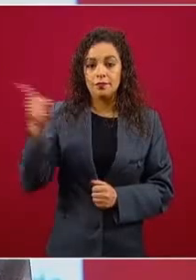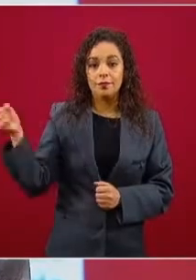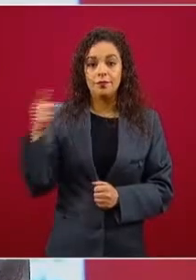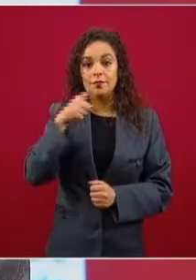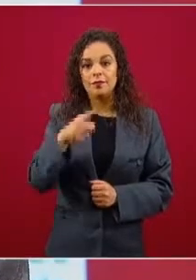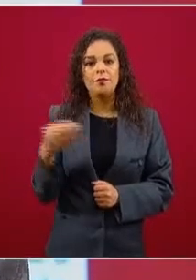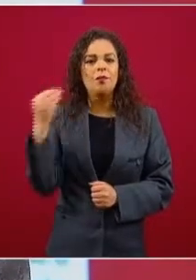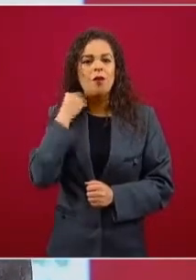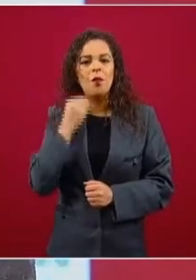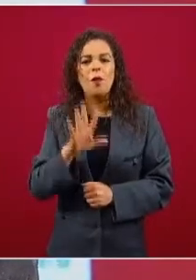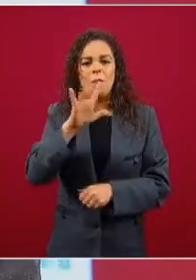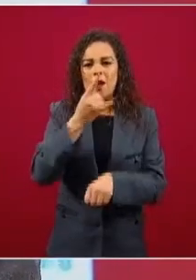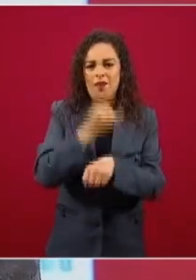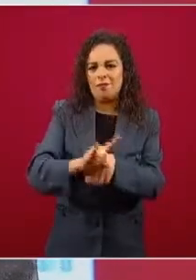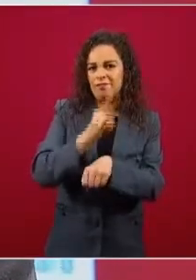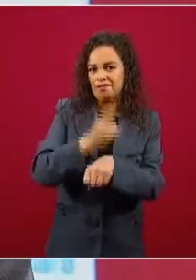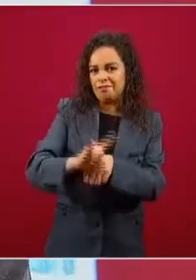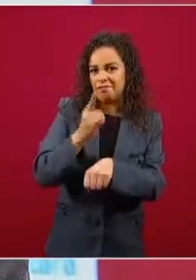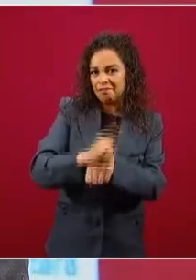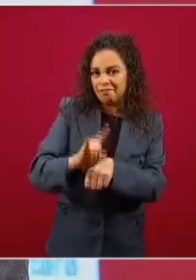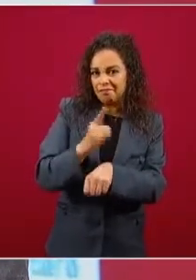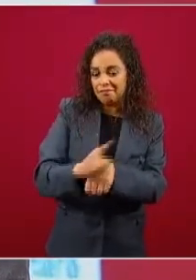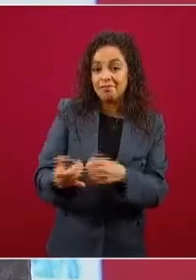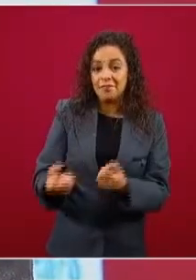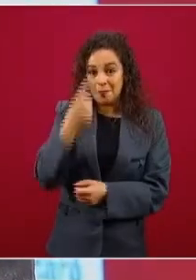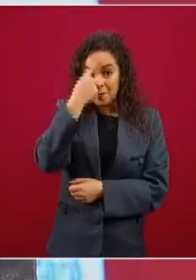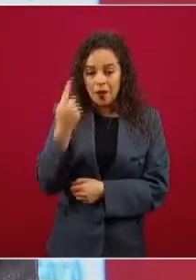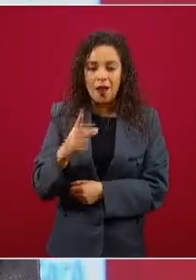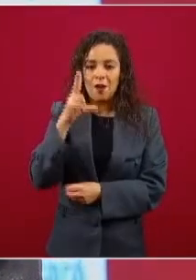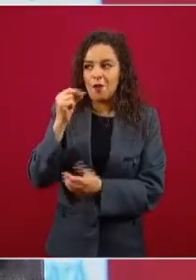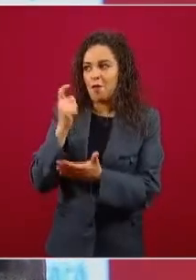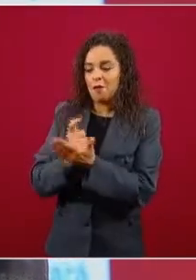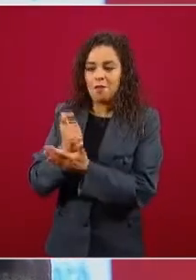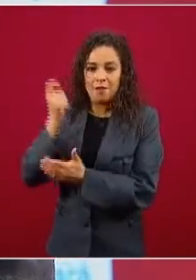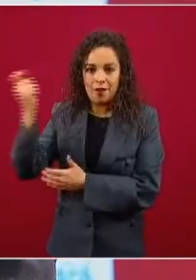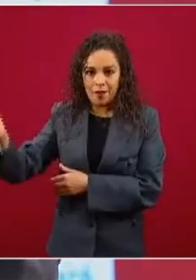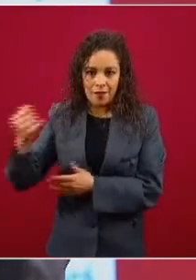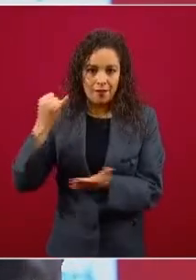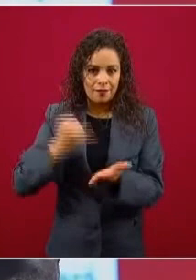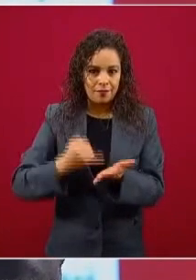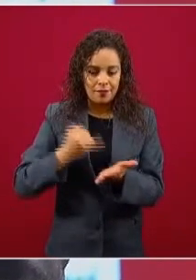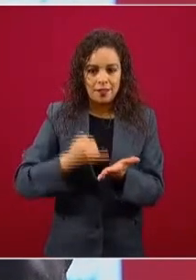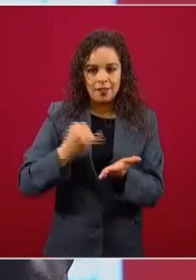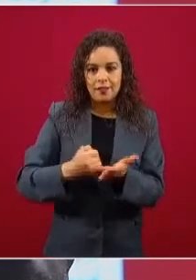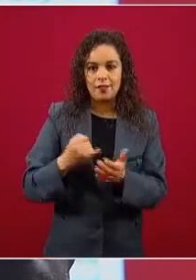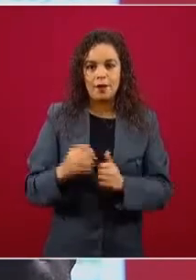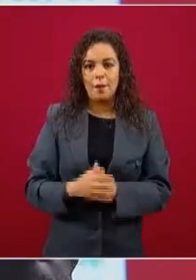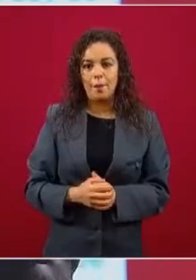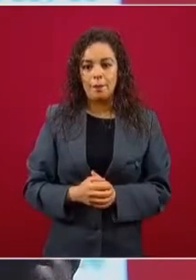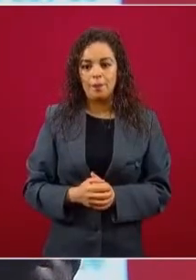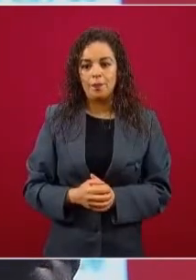para no pagar impuestos. Y miren también,